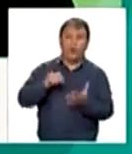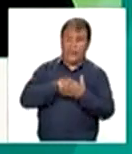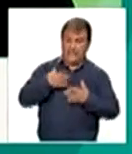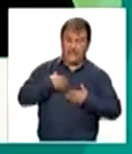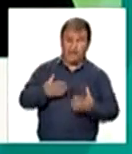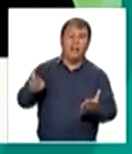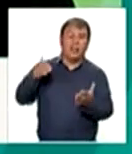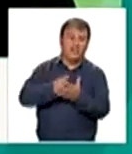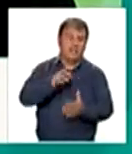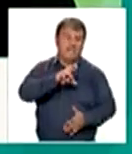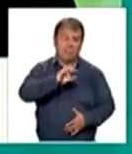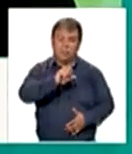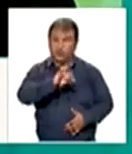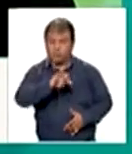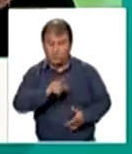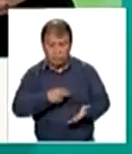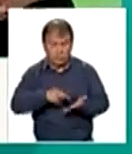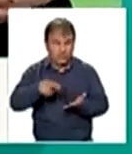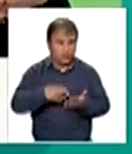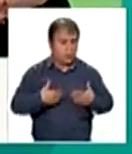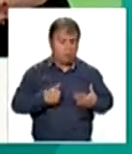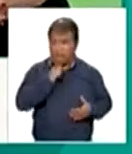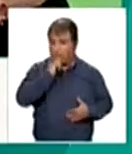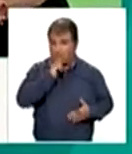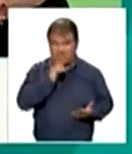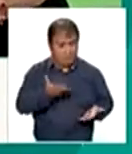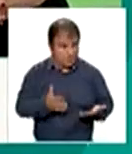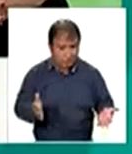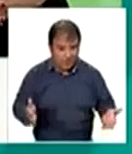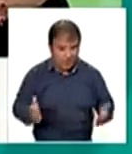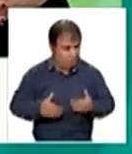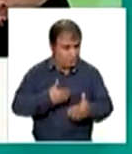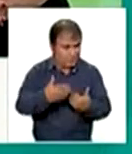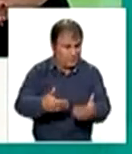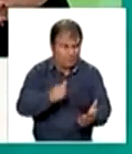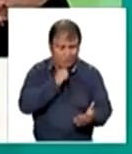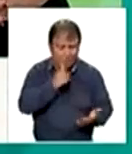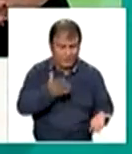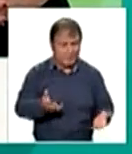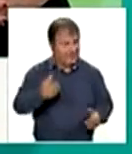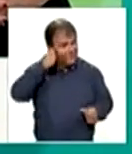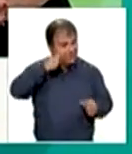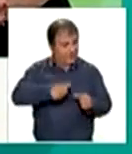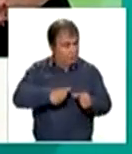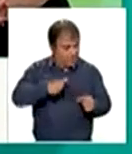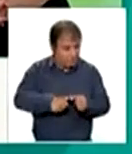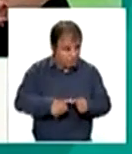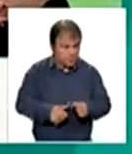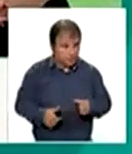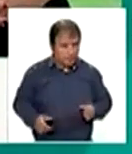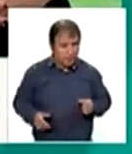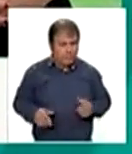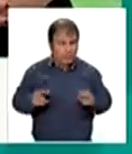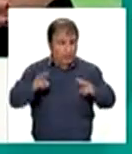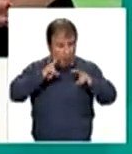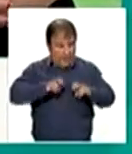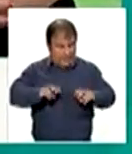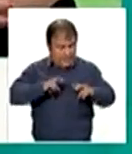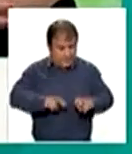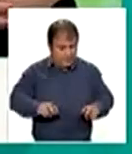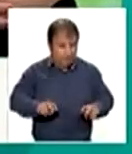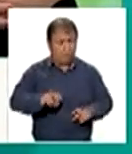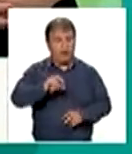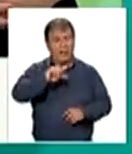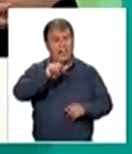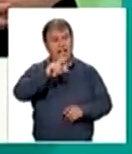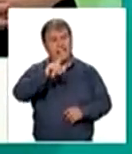resolución. Y eso todavía no se... Definitivamente no se ha hecho. Recordemos, un analítico adverso es